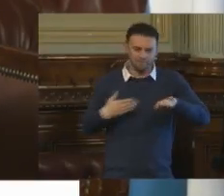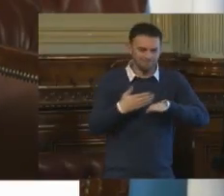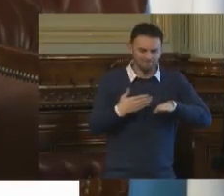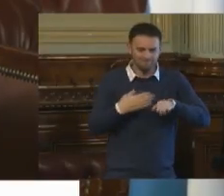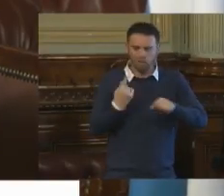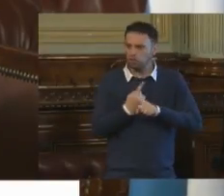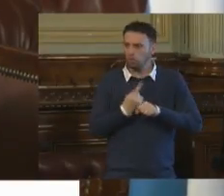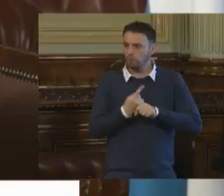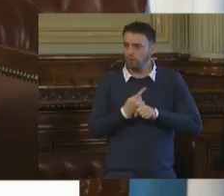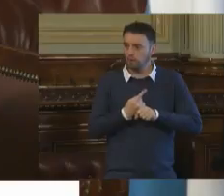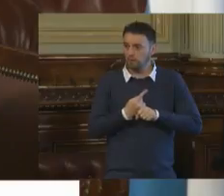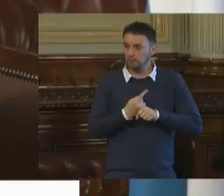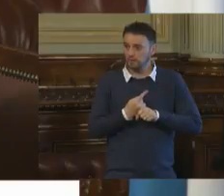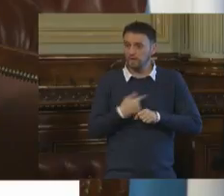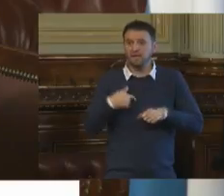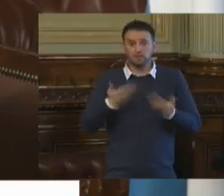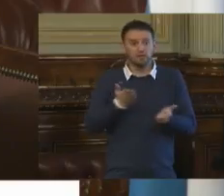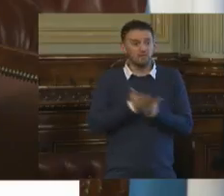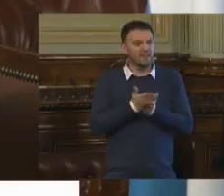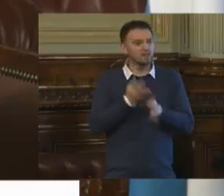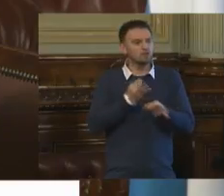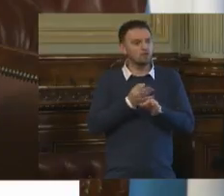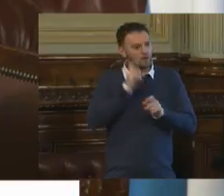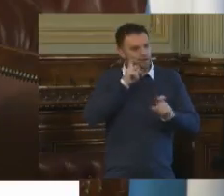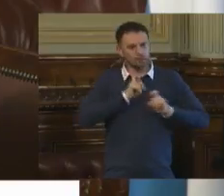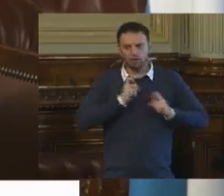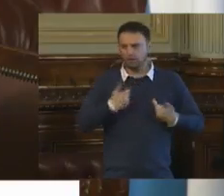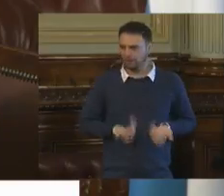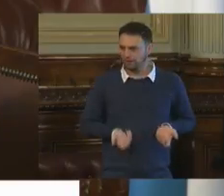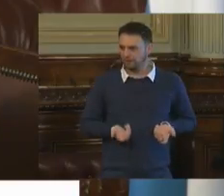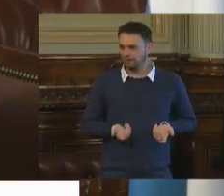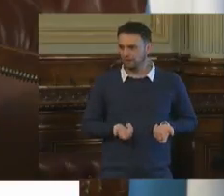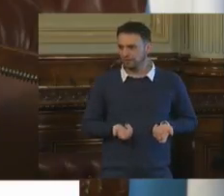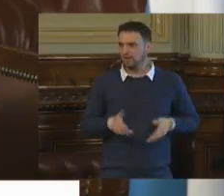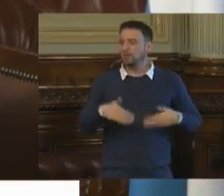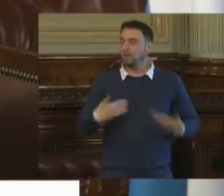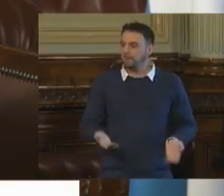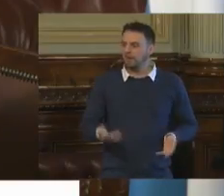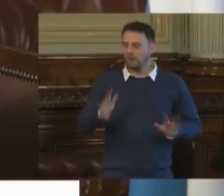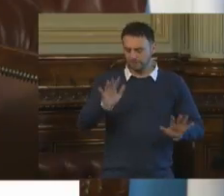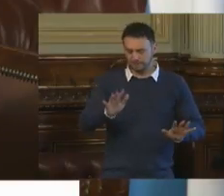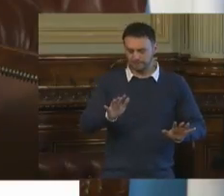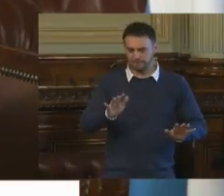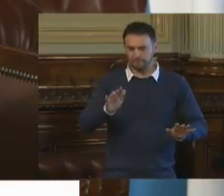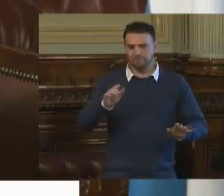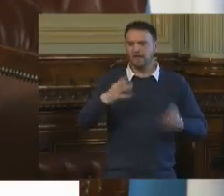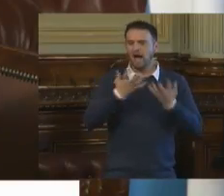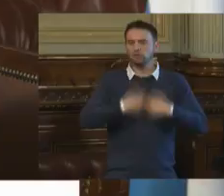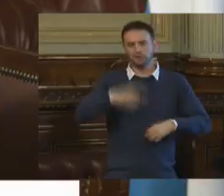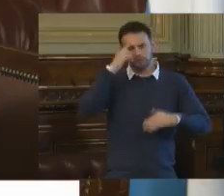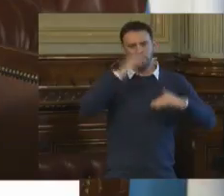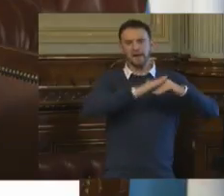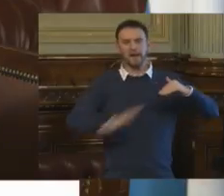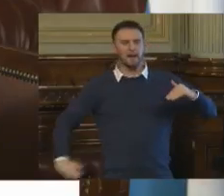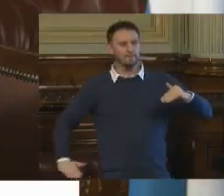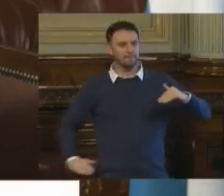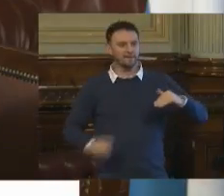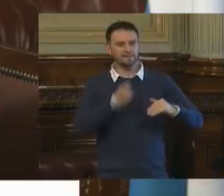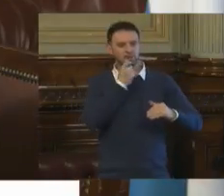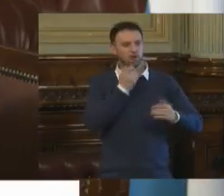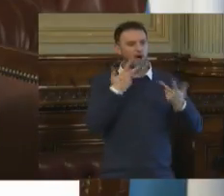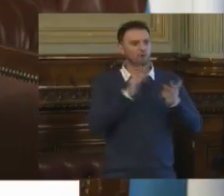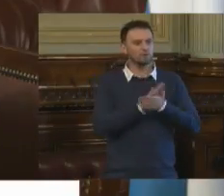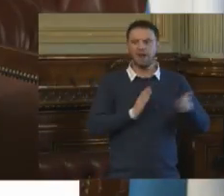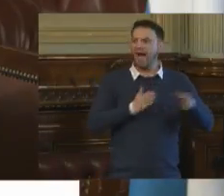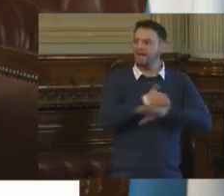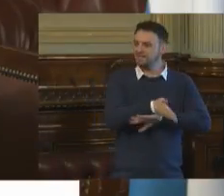no puedo ejercer mi derecho a la educación pero no quiero que nos quedemos con la idea de la rampa porque muchas veces